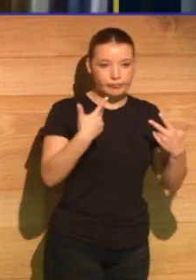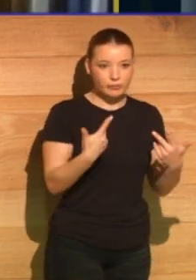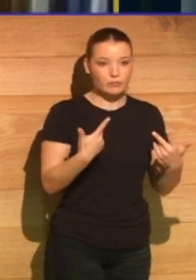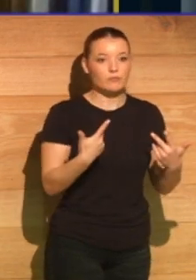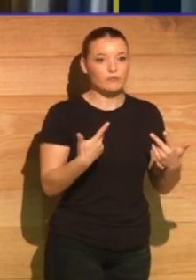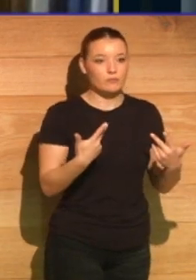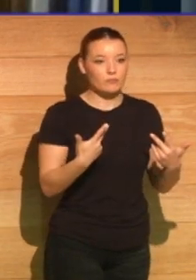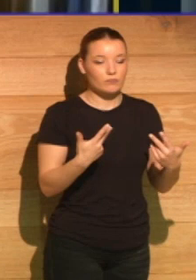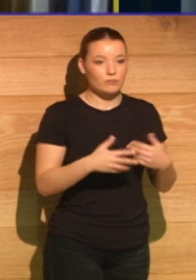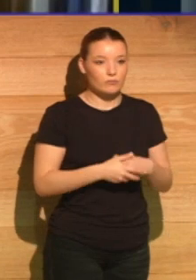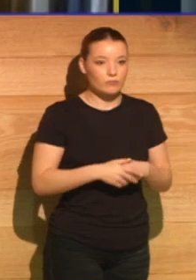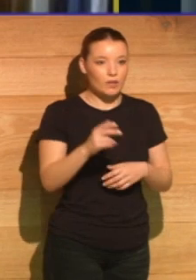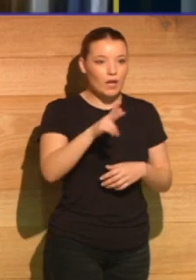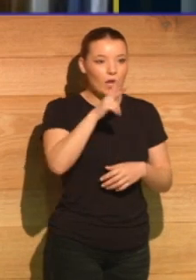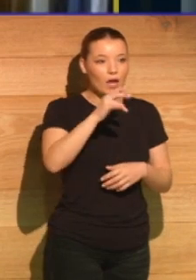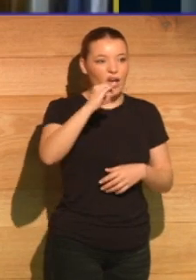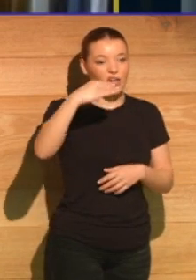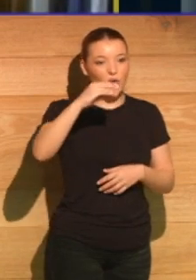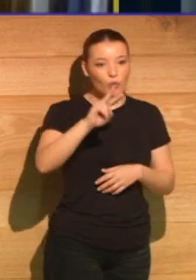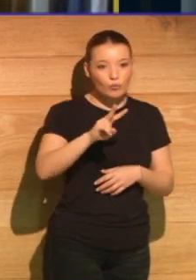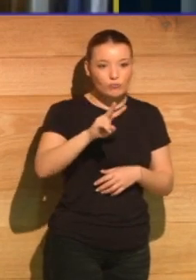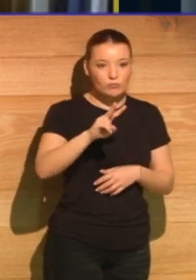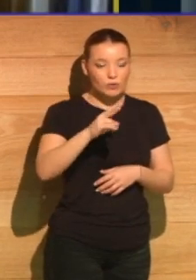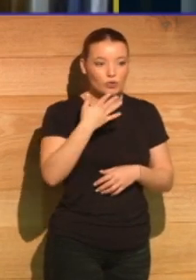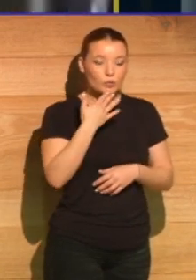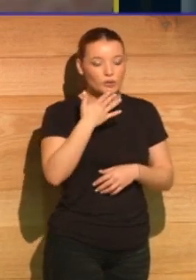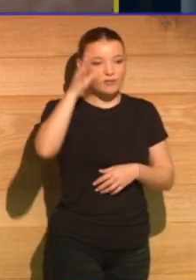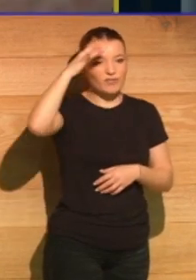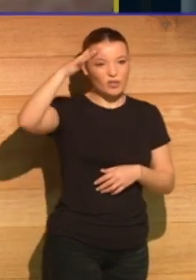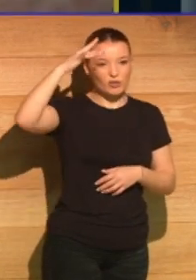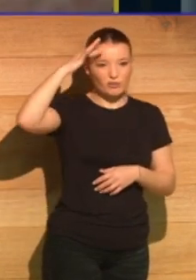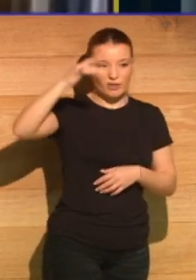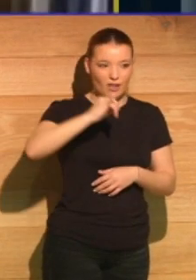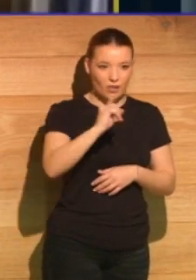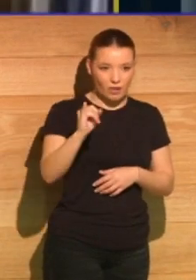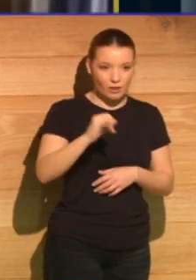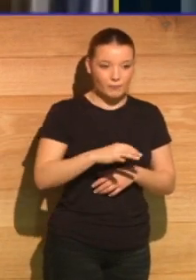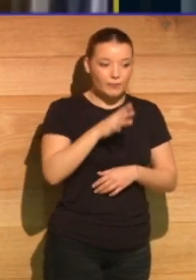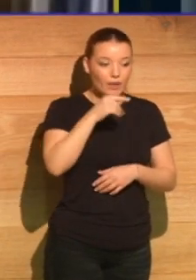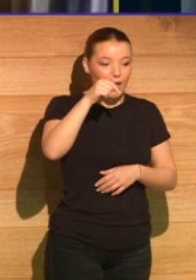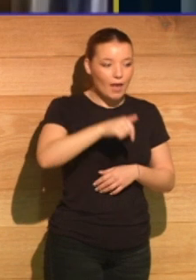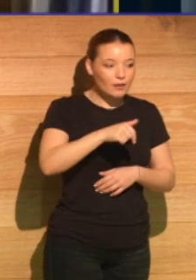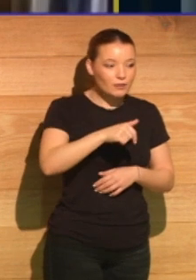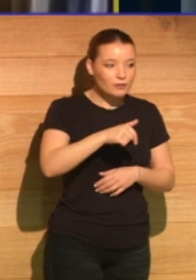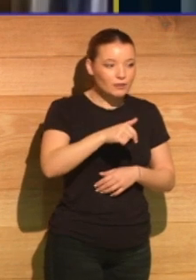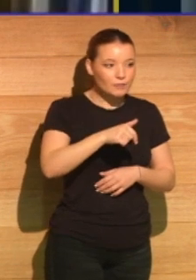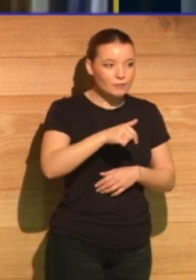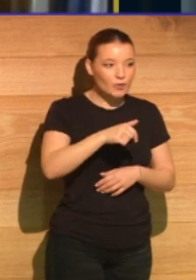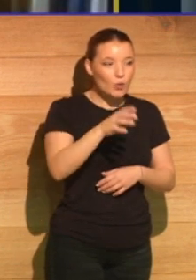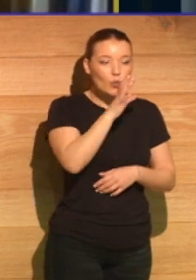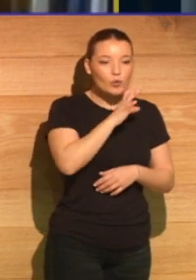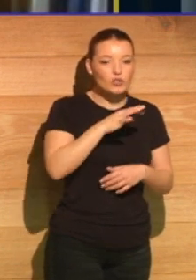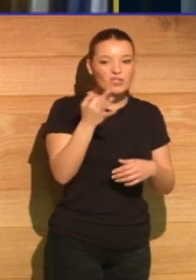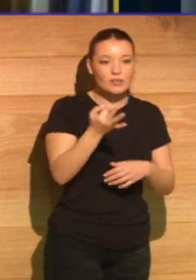Que el haiku es toda una filosofía que hay detrás. En cambio aquí la gracia es pues contar la ciencia de una manera